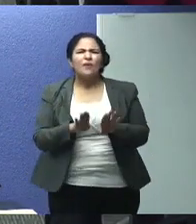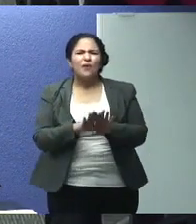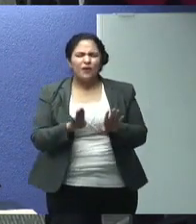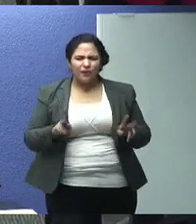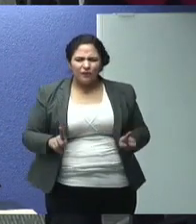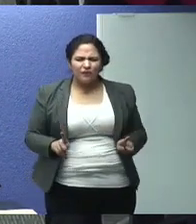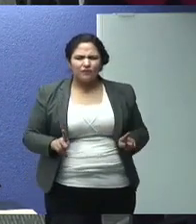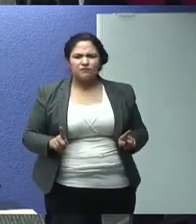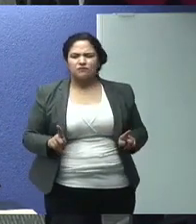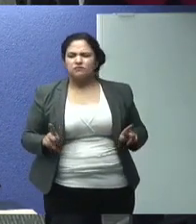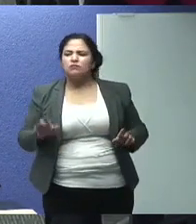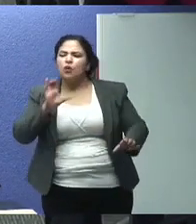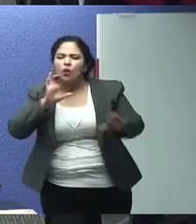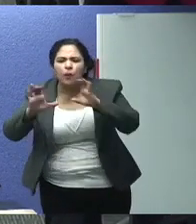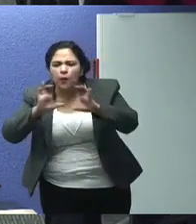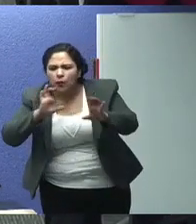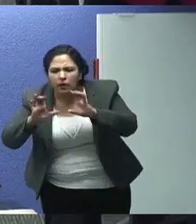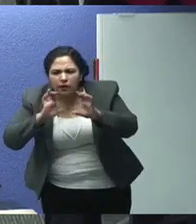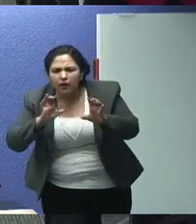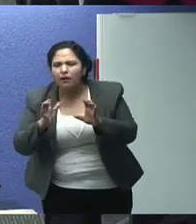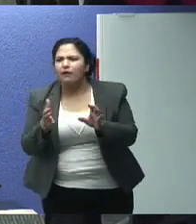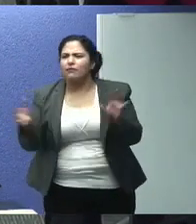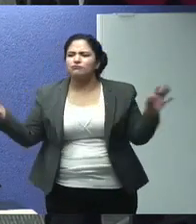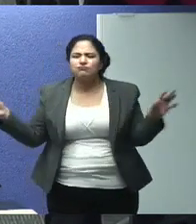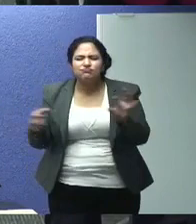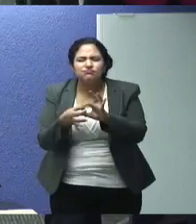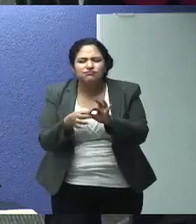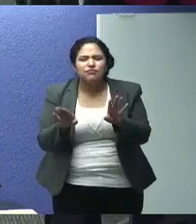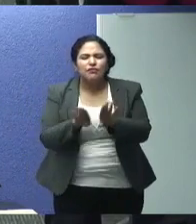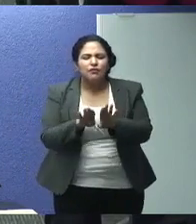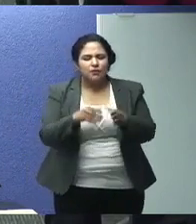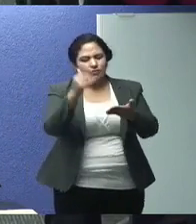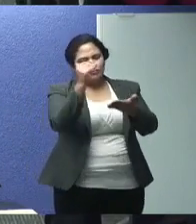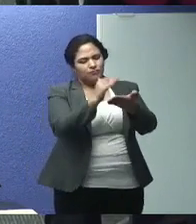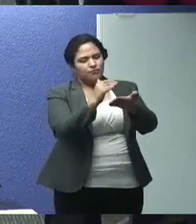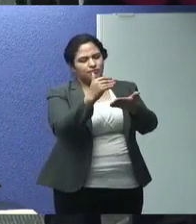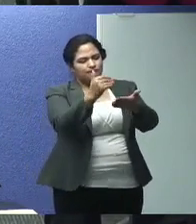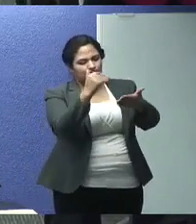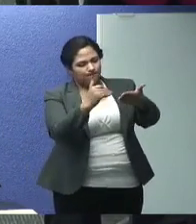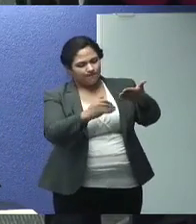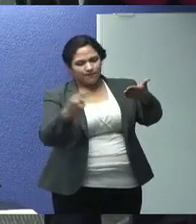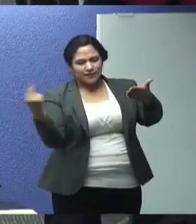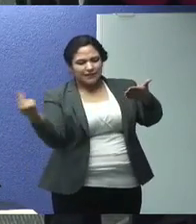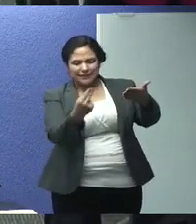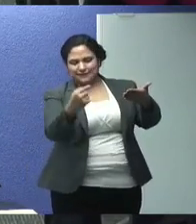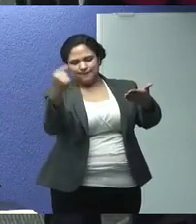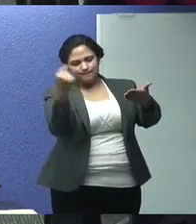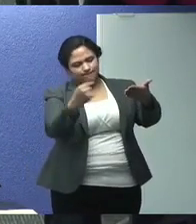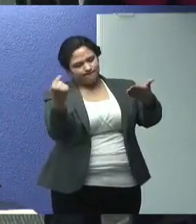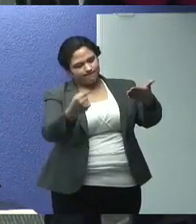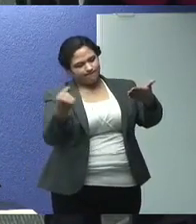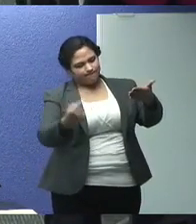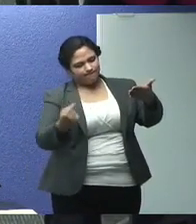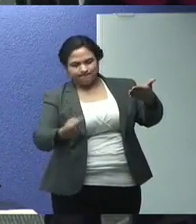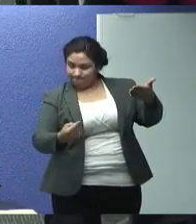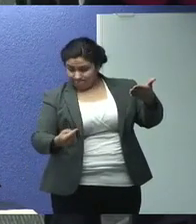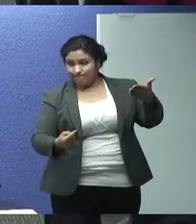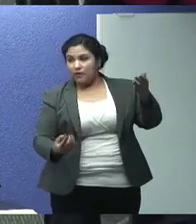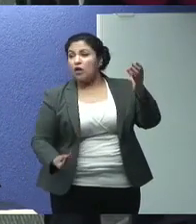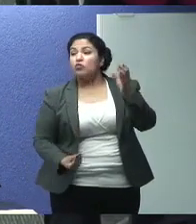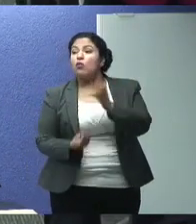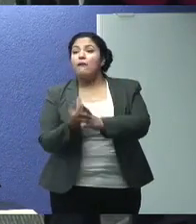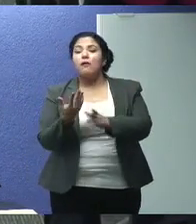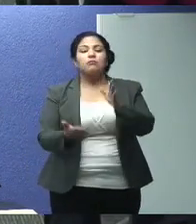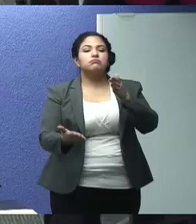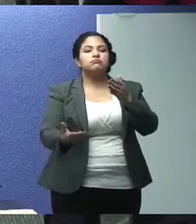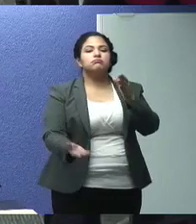no se ha hecho todavía el puente sobre los requerimientos de acceso universal que debe tener las nuevas edificaciones. Ya